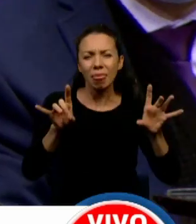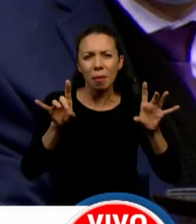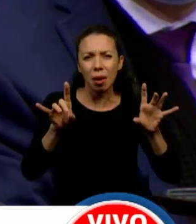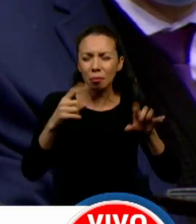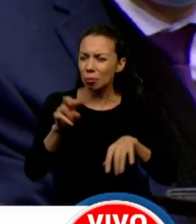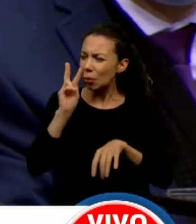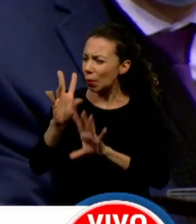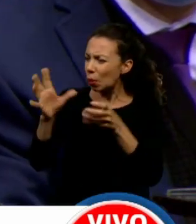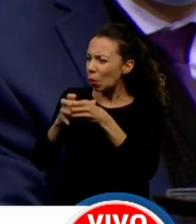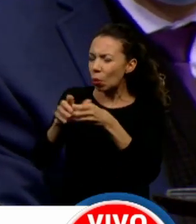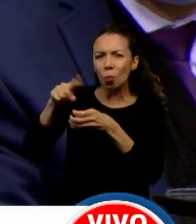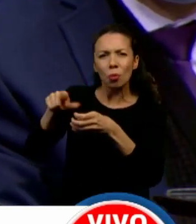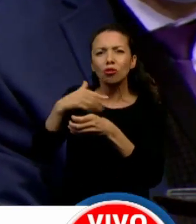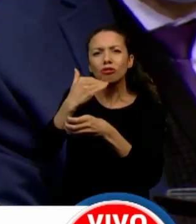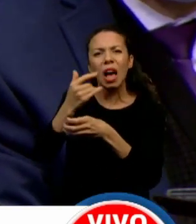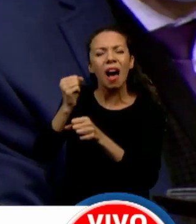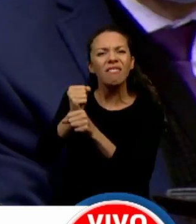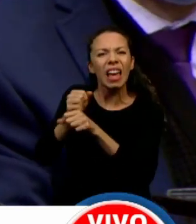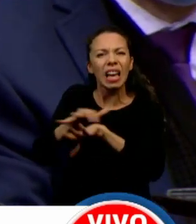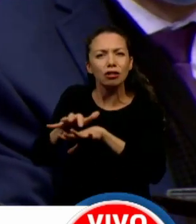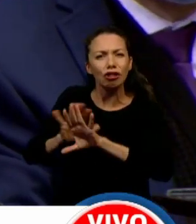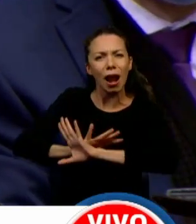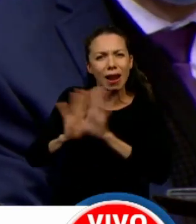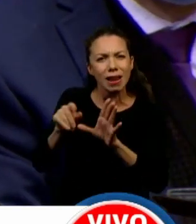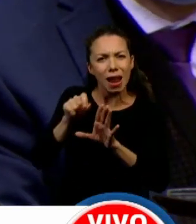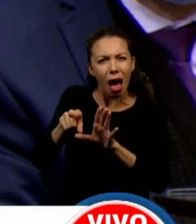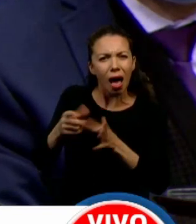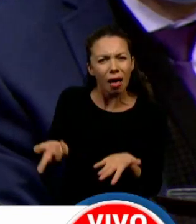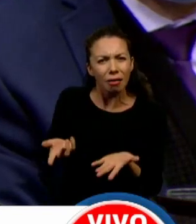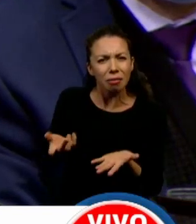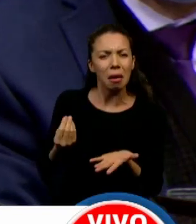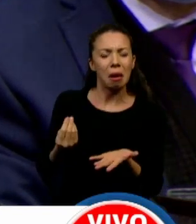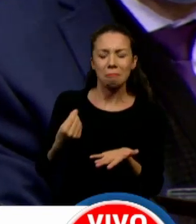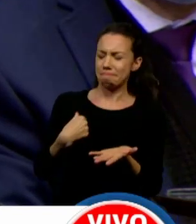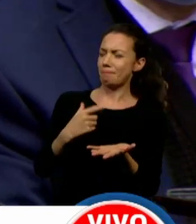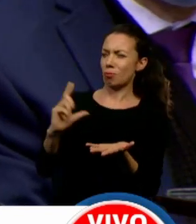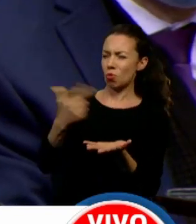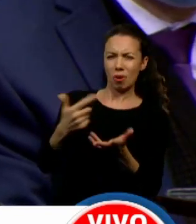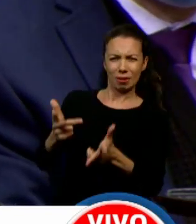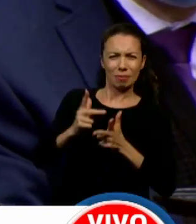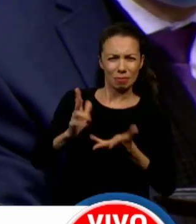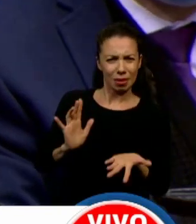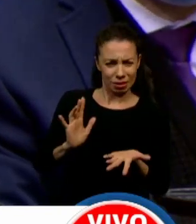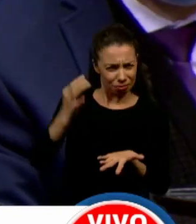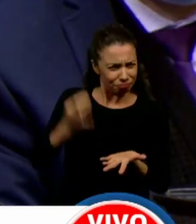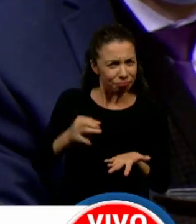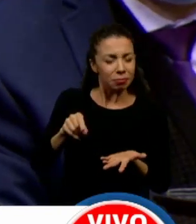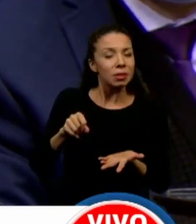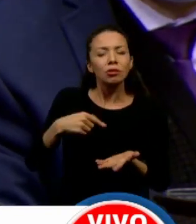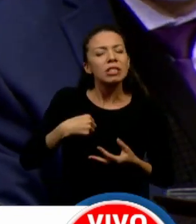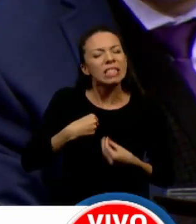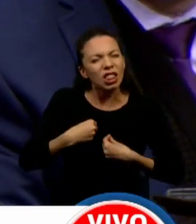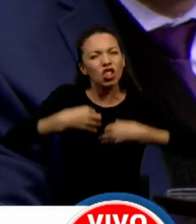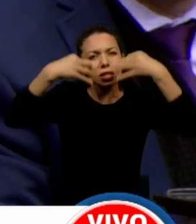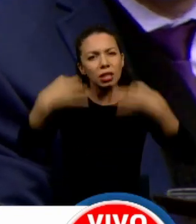bochas del club de su barrio, verdaderamente nos hace mucho ruido y nos hace estar absolutamente convencidos